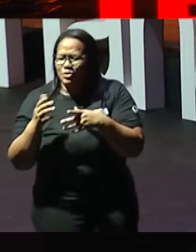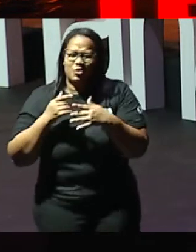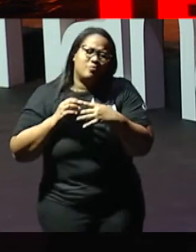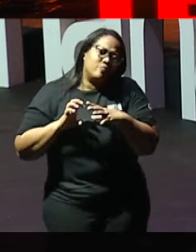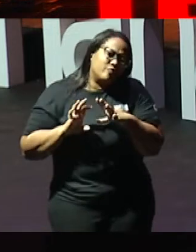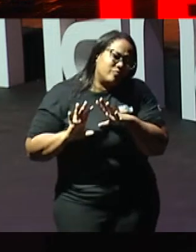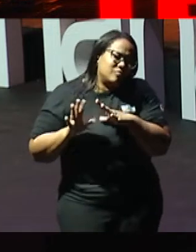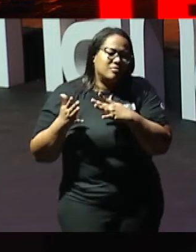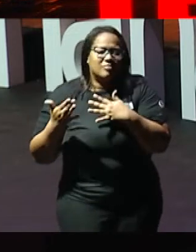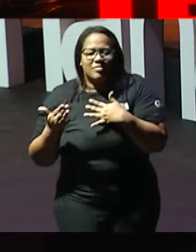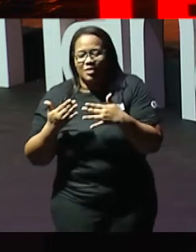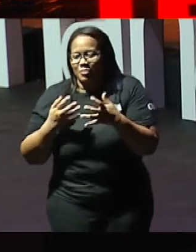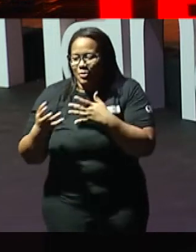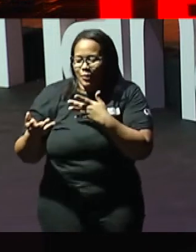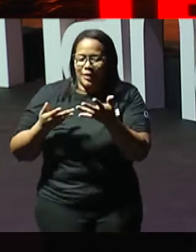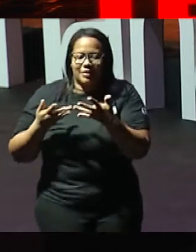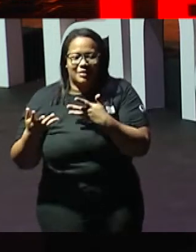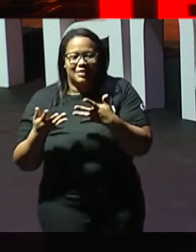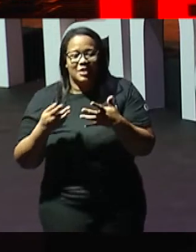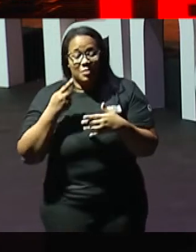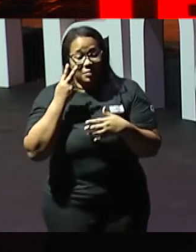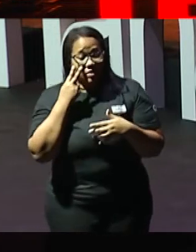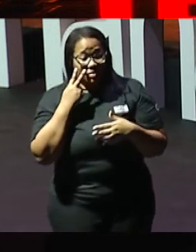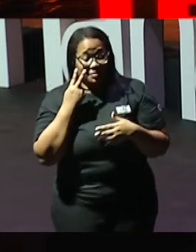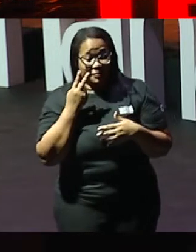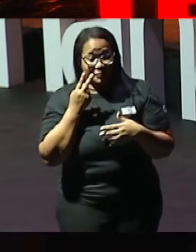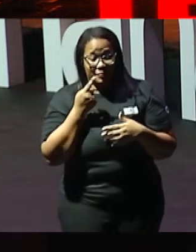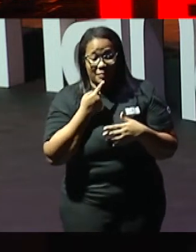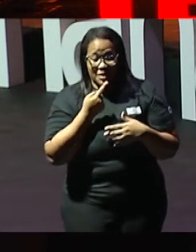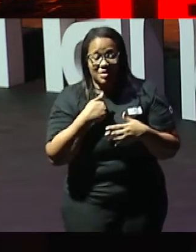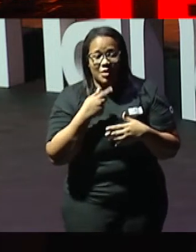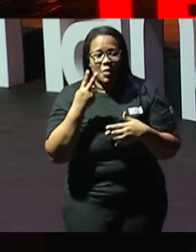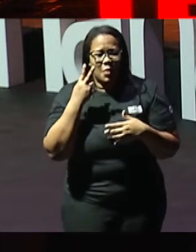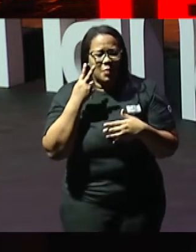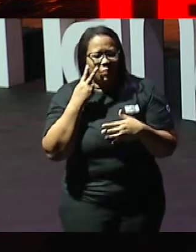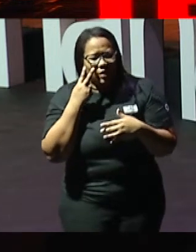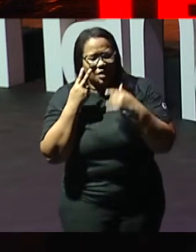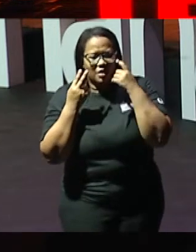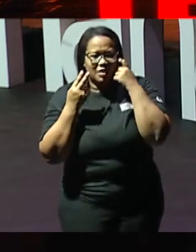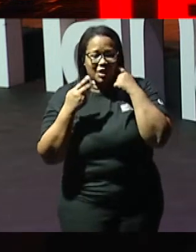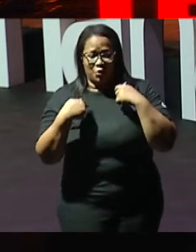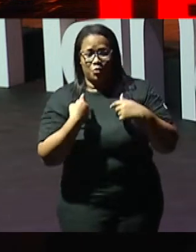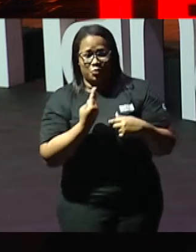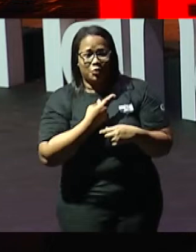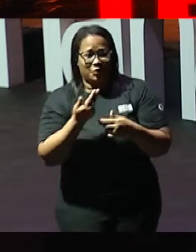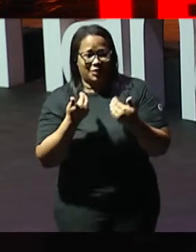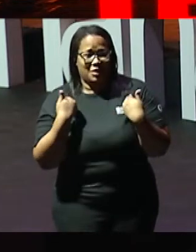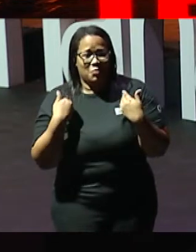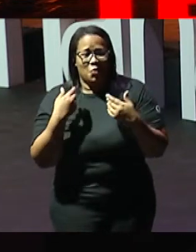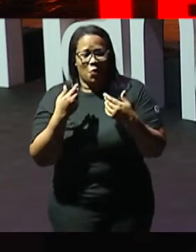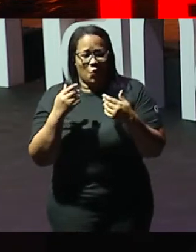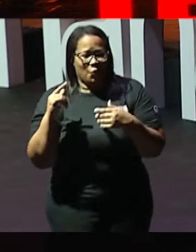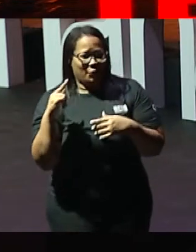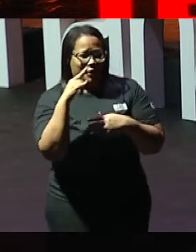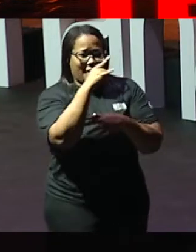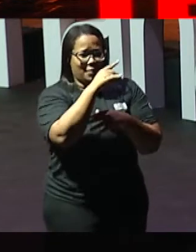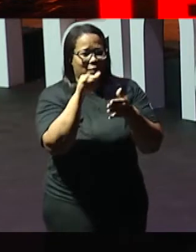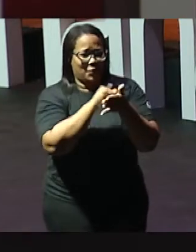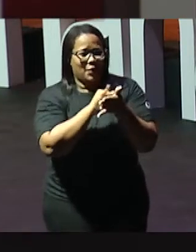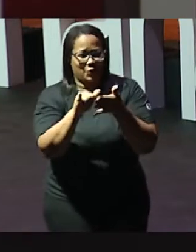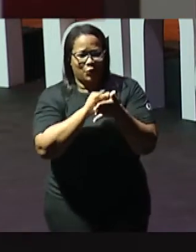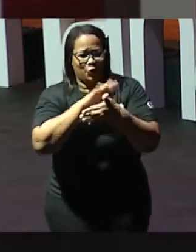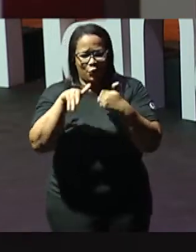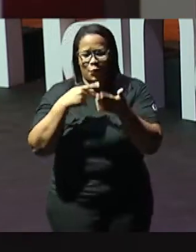y se pues mira todo la verdad es que tenemos un viaje nueva york está todo pago y ese loco vamos arriba am en el vago no